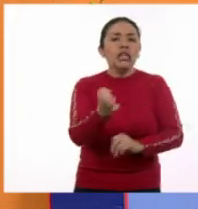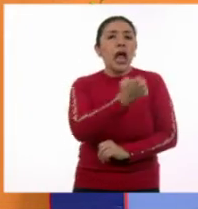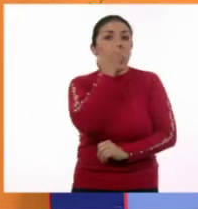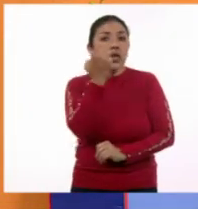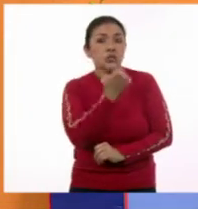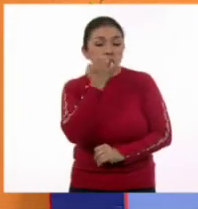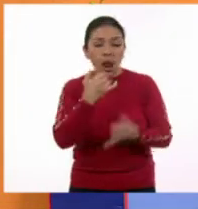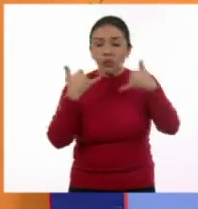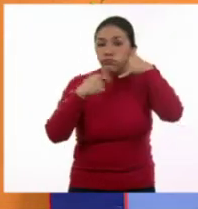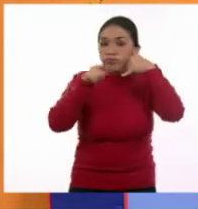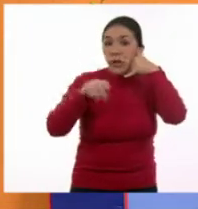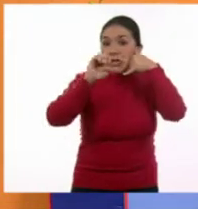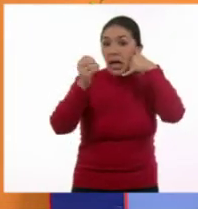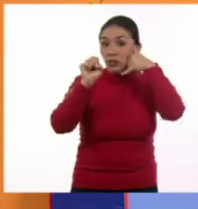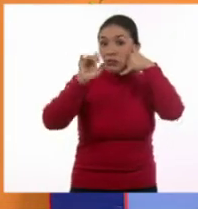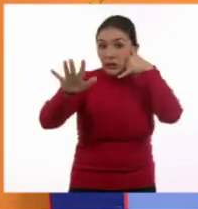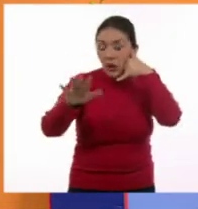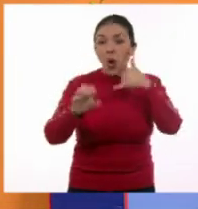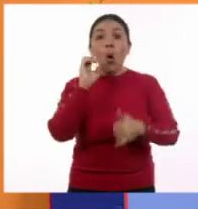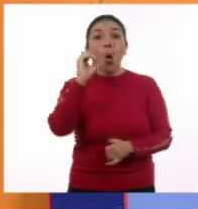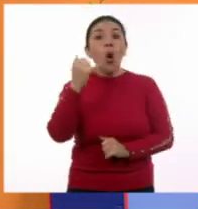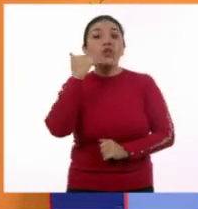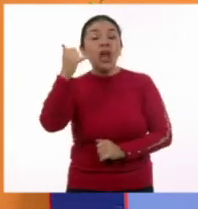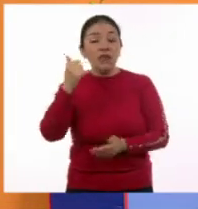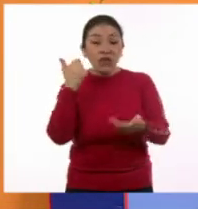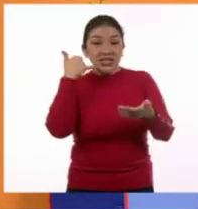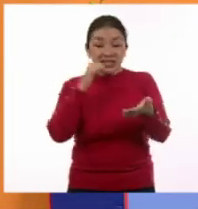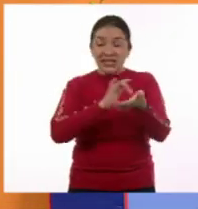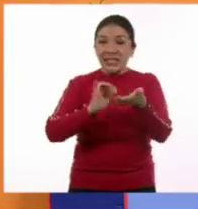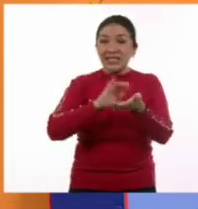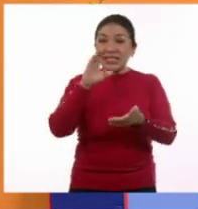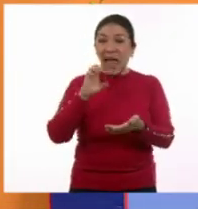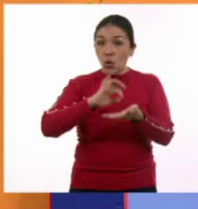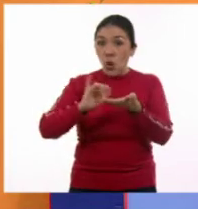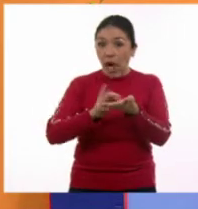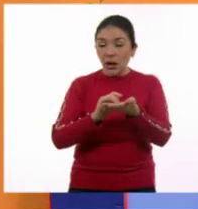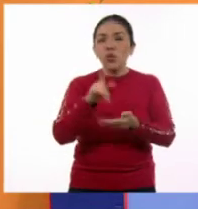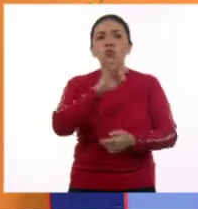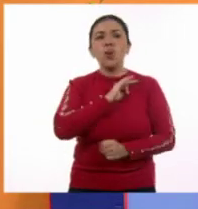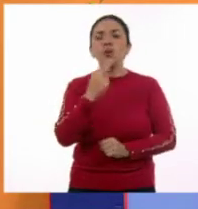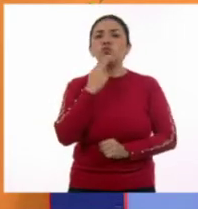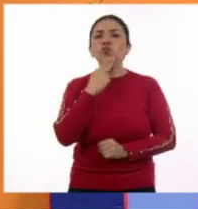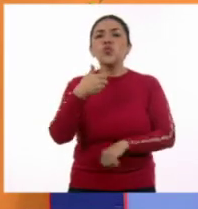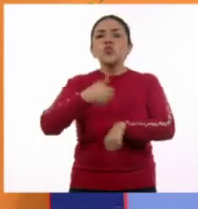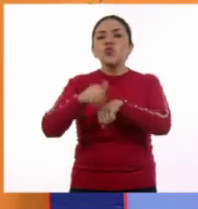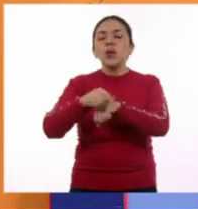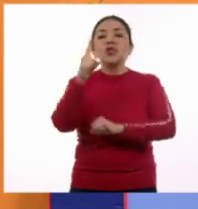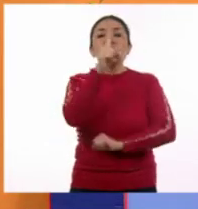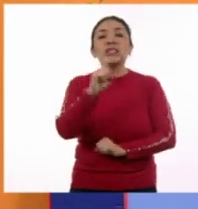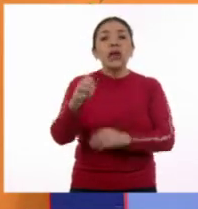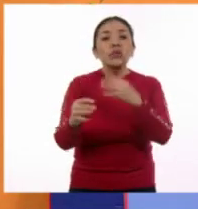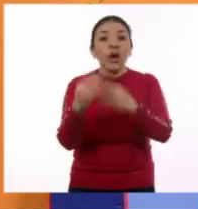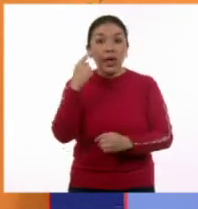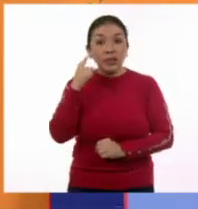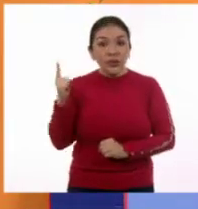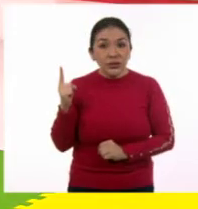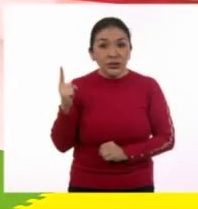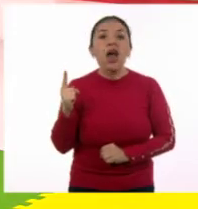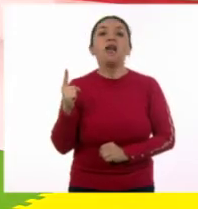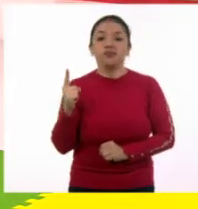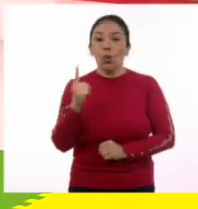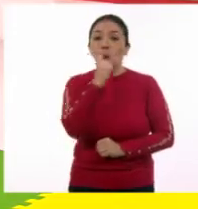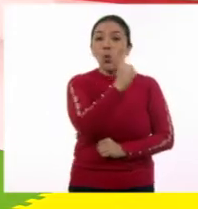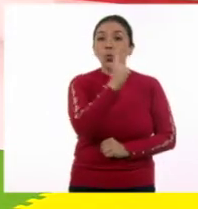escuela y si es que hablas desde un teléfono celular puedes utilizar el número 114 muy